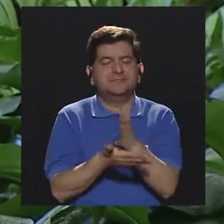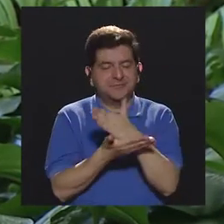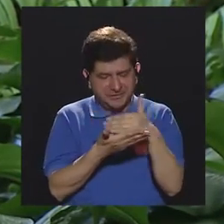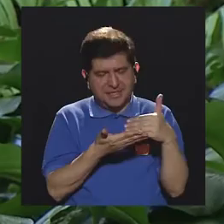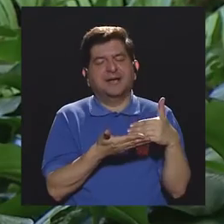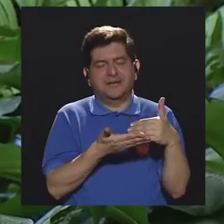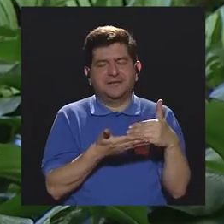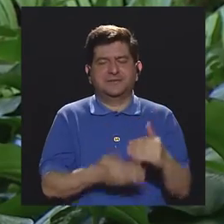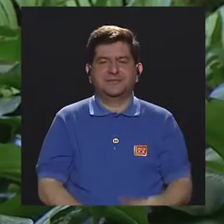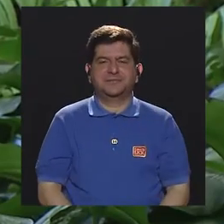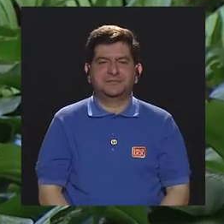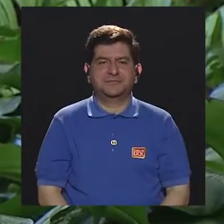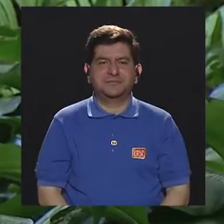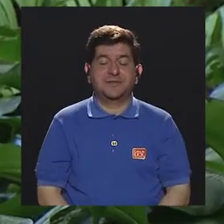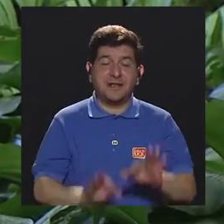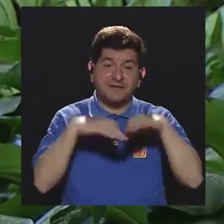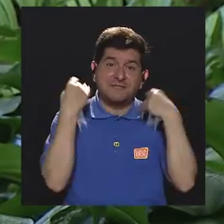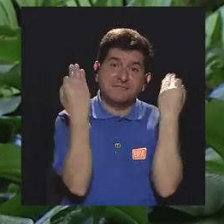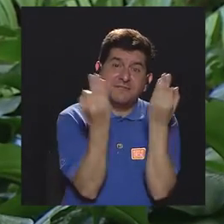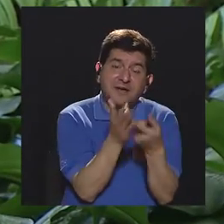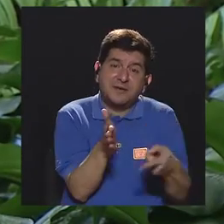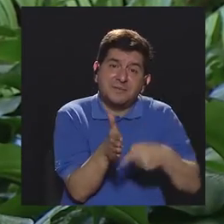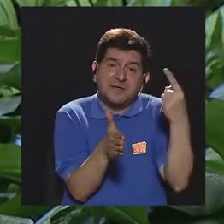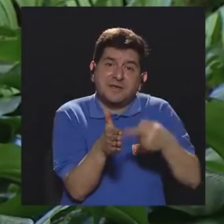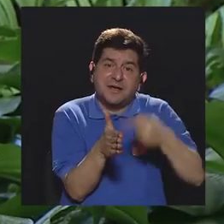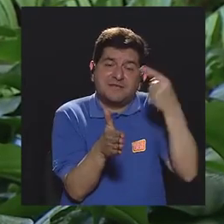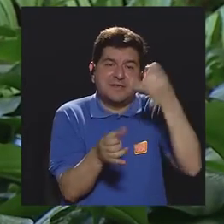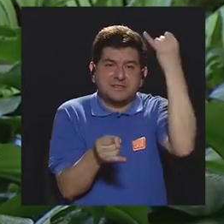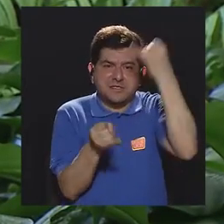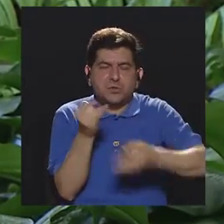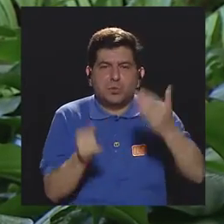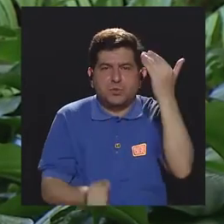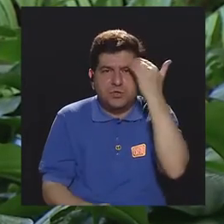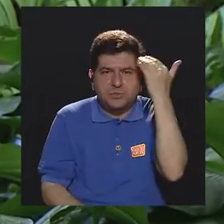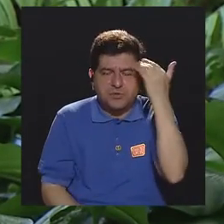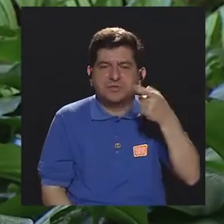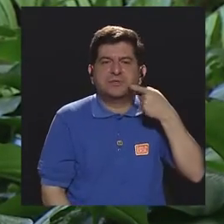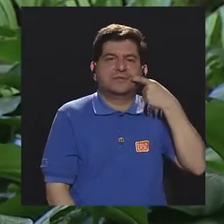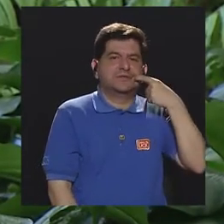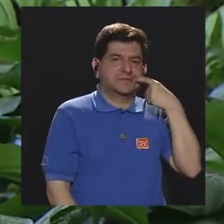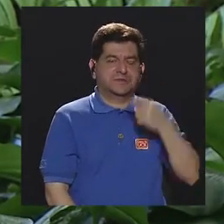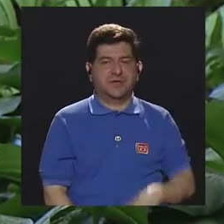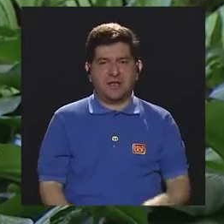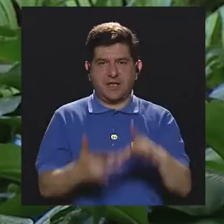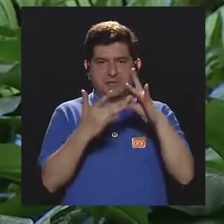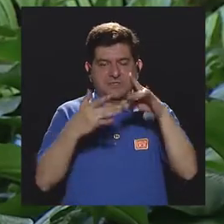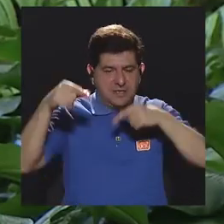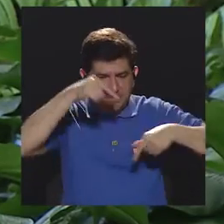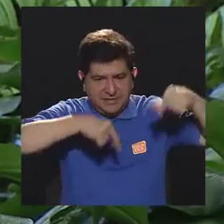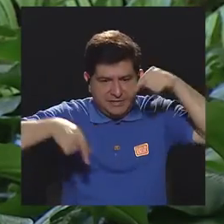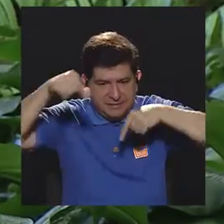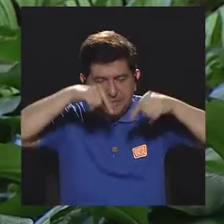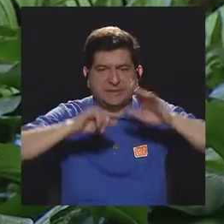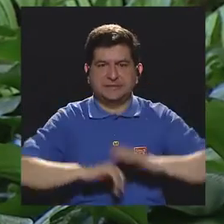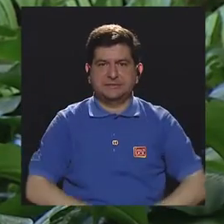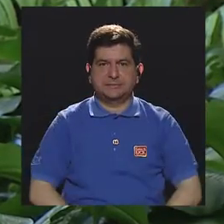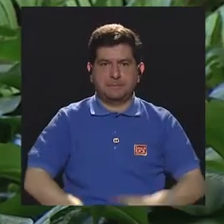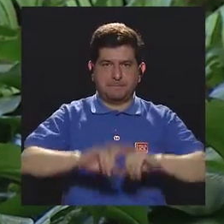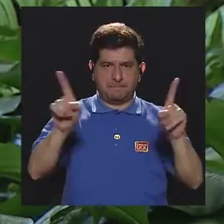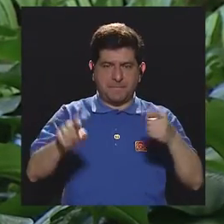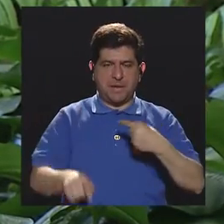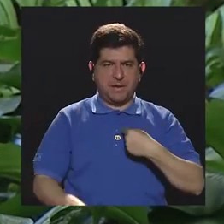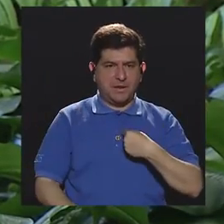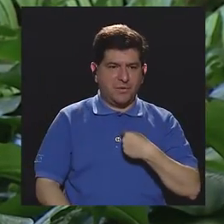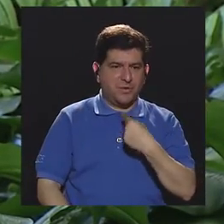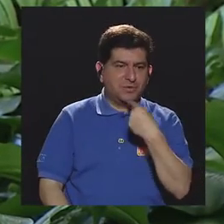algo de eso. La familia muchas veces es la última en enterarse de una adicción, sobre todo las químicas, pero